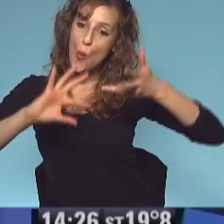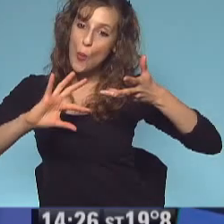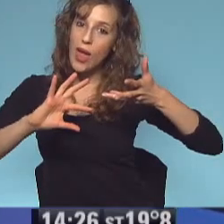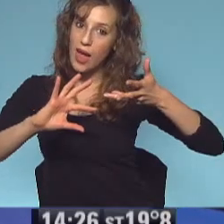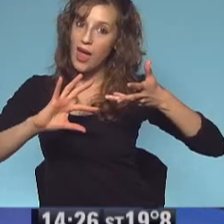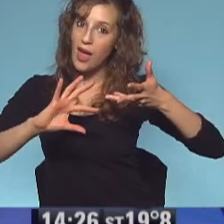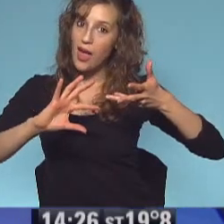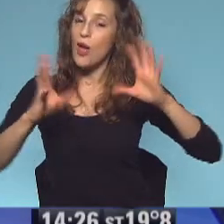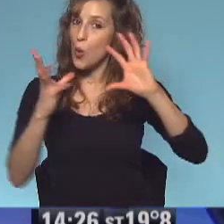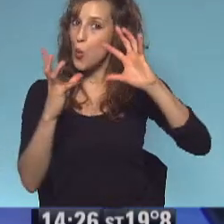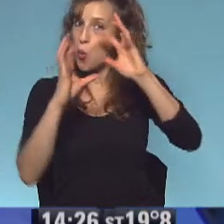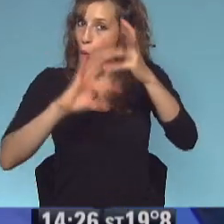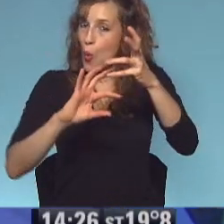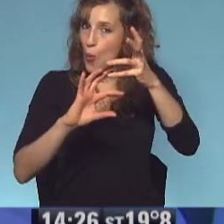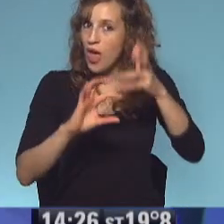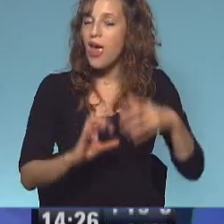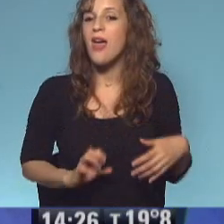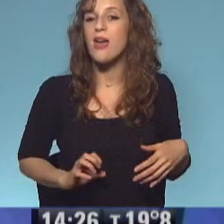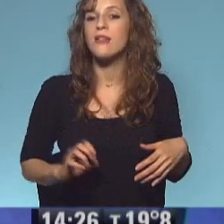lo voy a anotar. La luna.